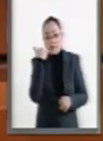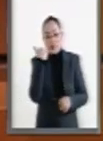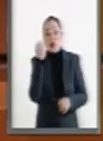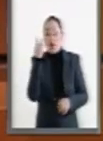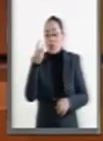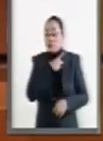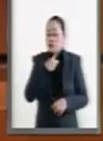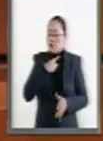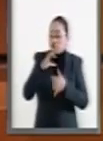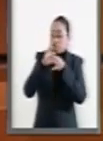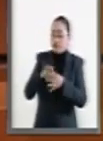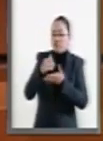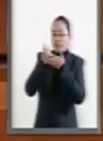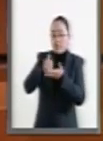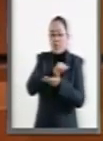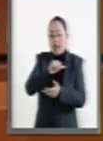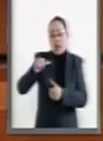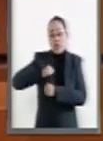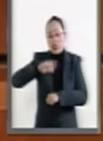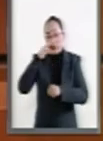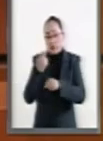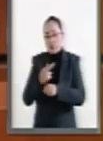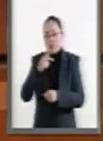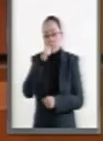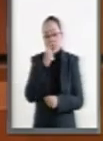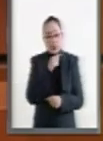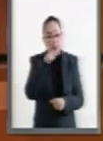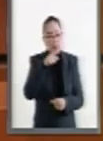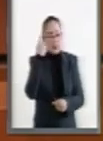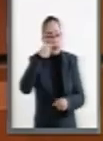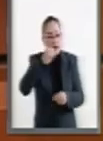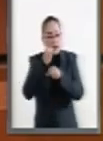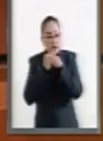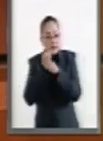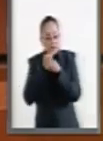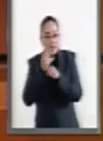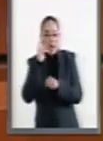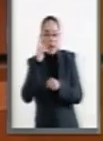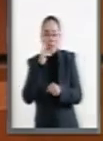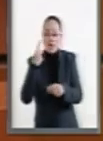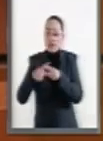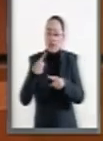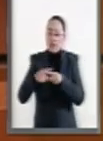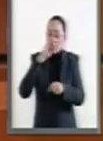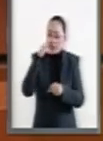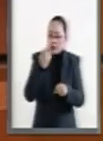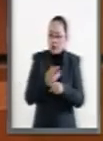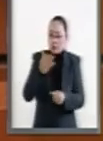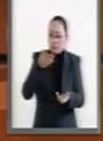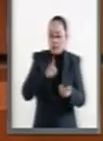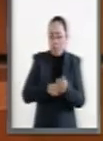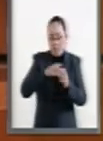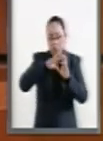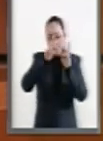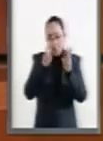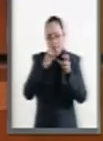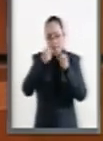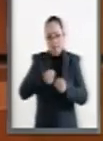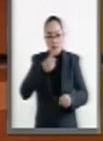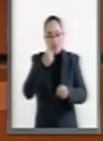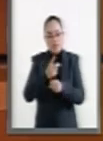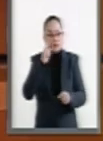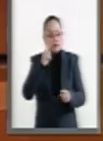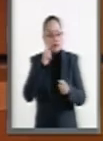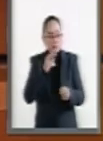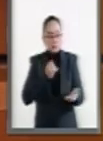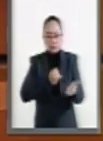deberán colaborar con la autoridad a las investigaciones de seguridad en el ámbito de seguridad y procuración